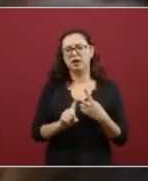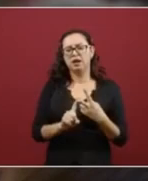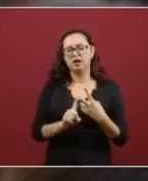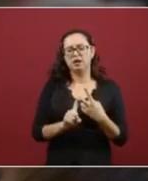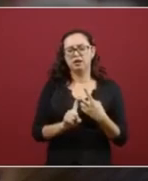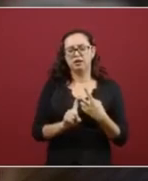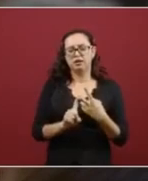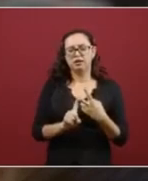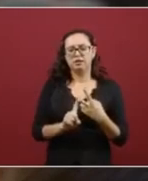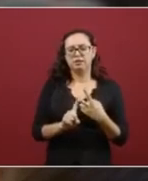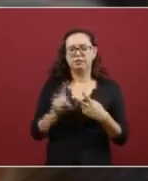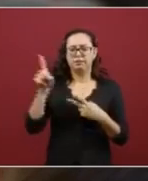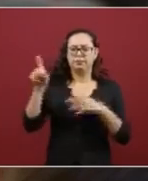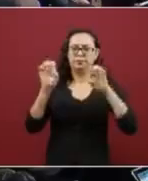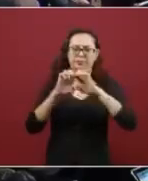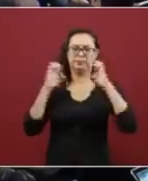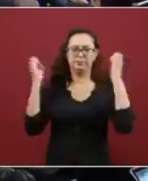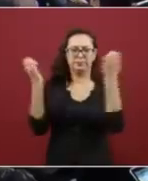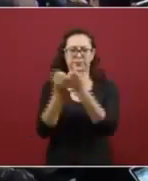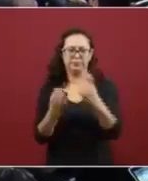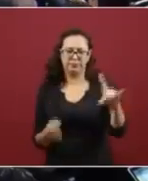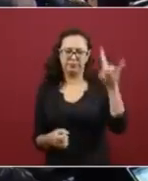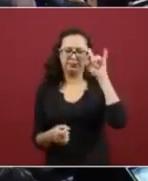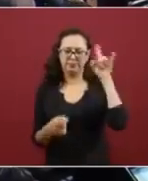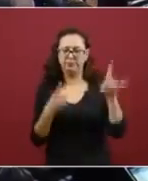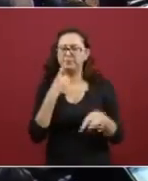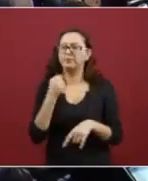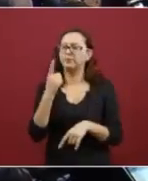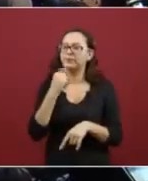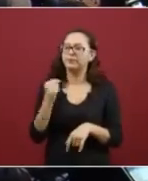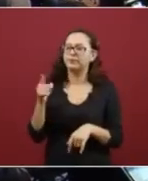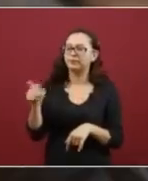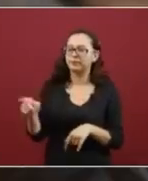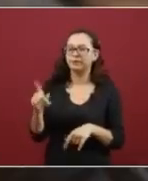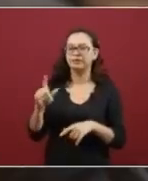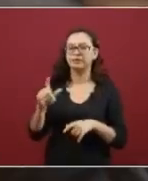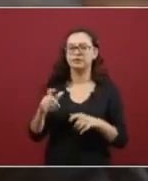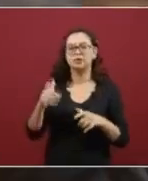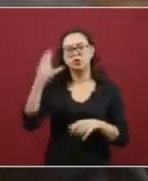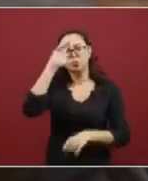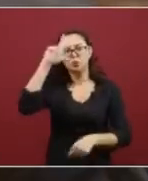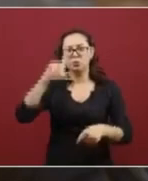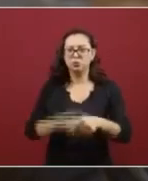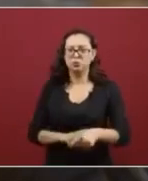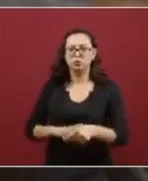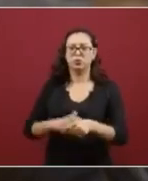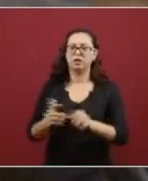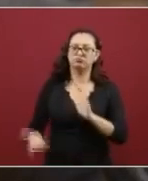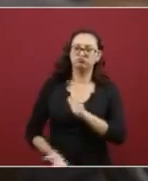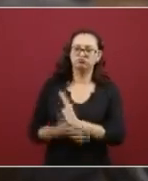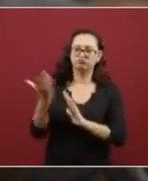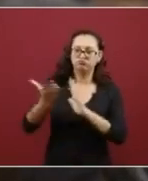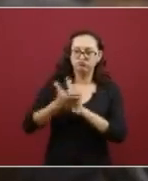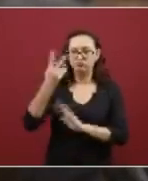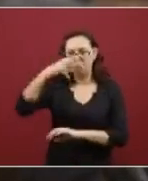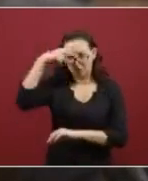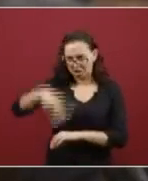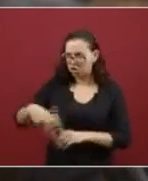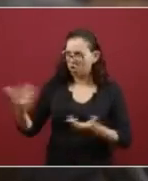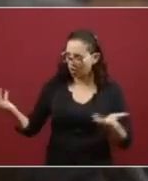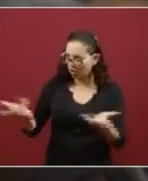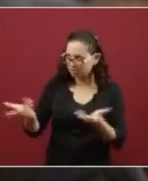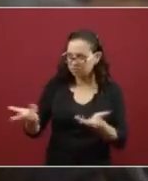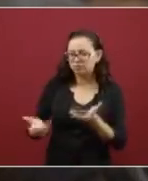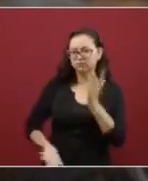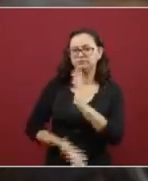el estadio de los Diablos Rojos, por los emblemas culturales que tiene, porque fue construido por mexicanos, y